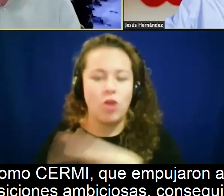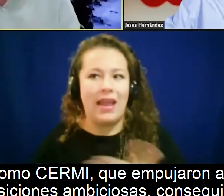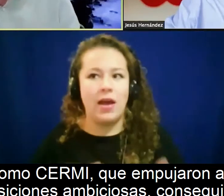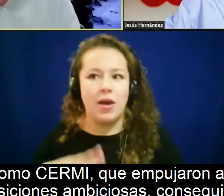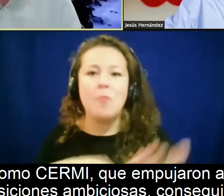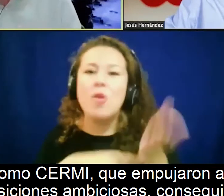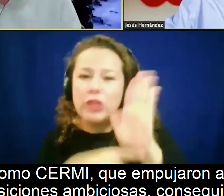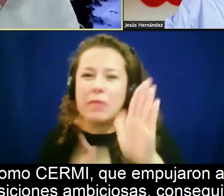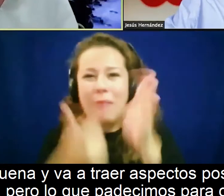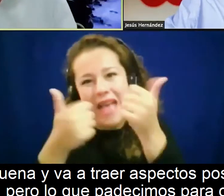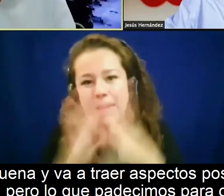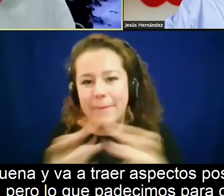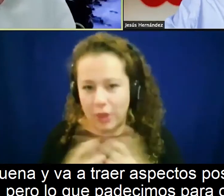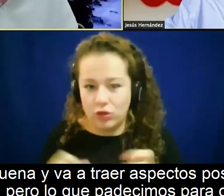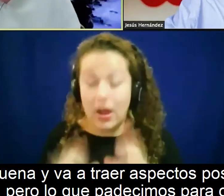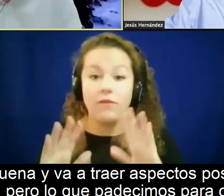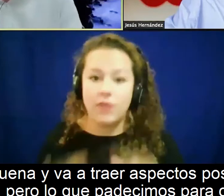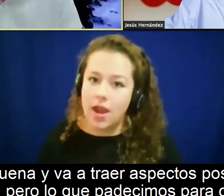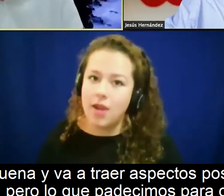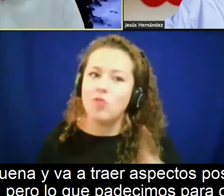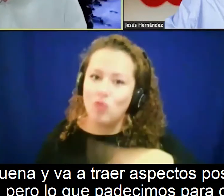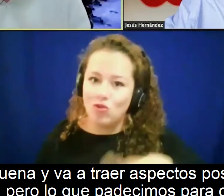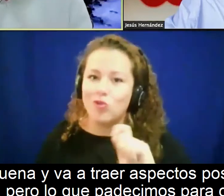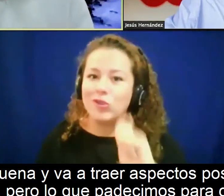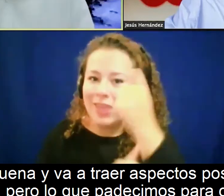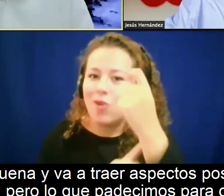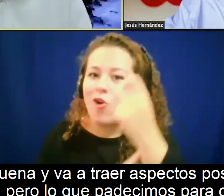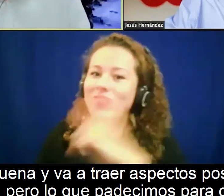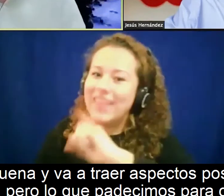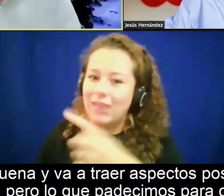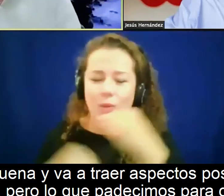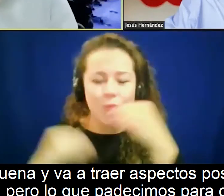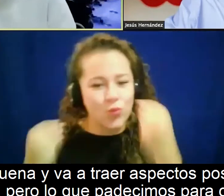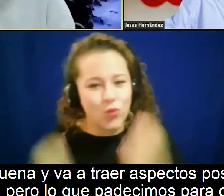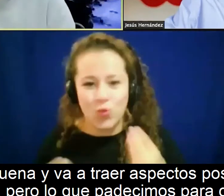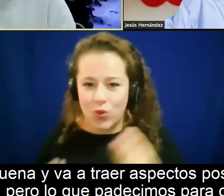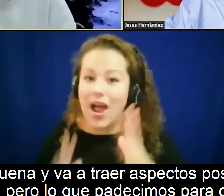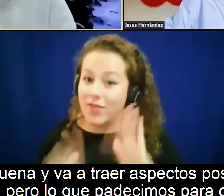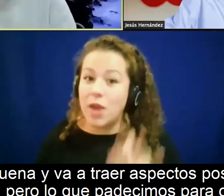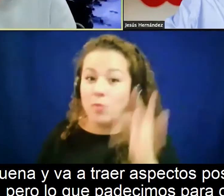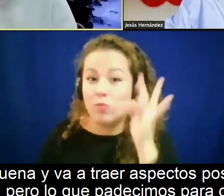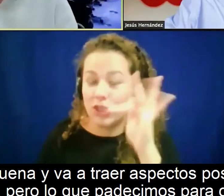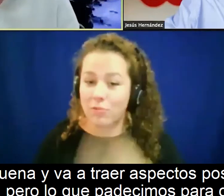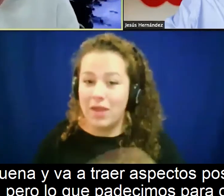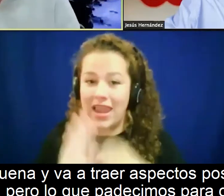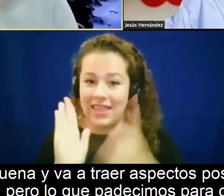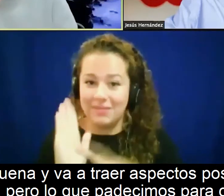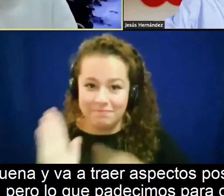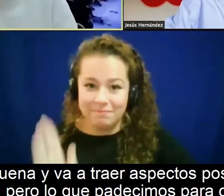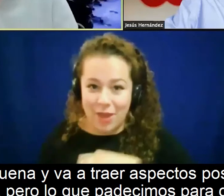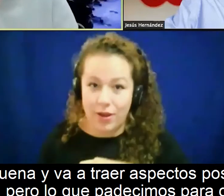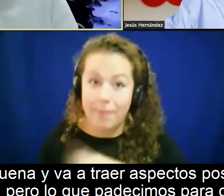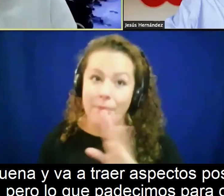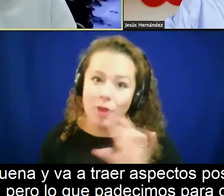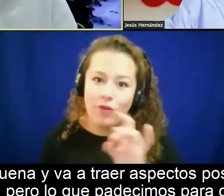tener una directiva que va a ser muy buena, incluso va a traer aspectos positivos a la legislación española. Pero claro, lo